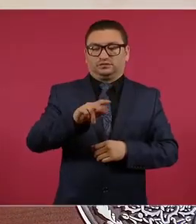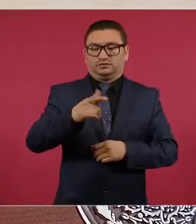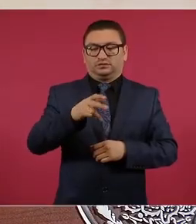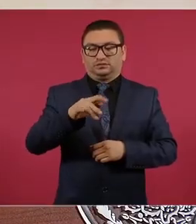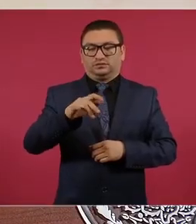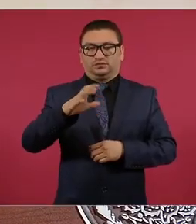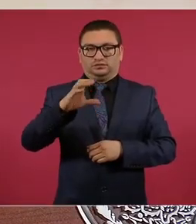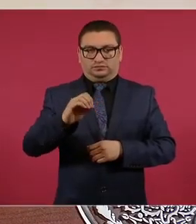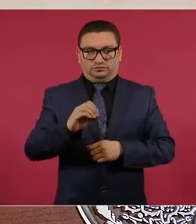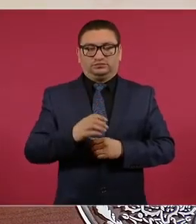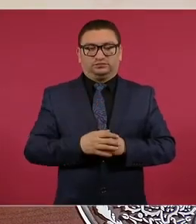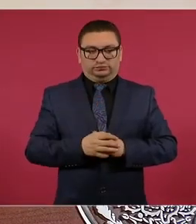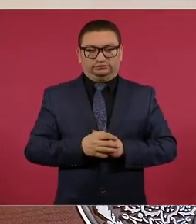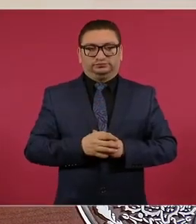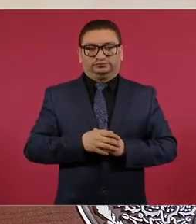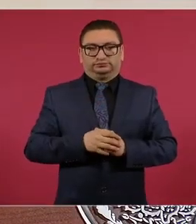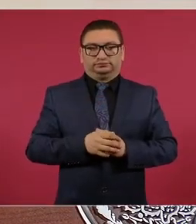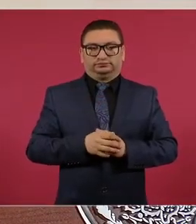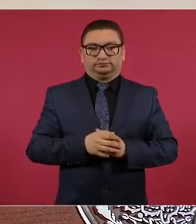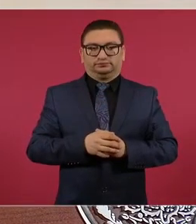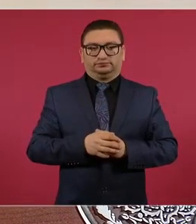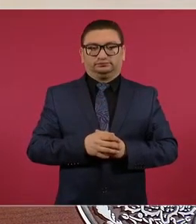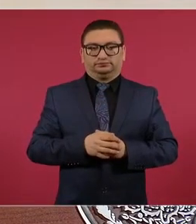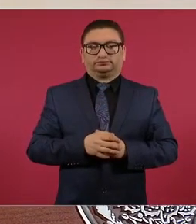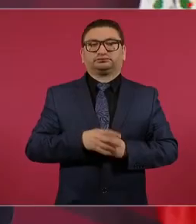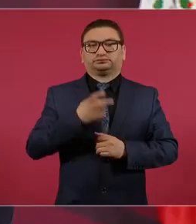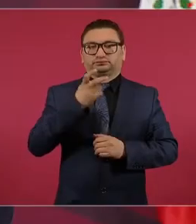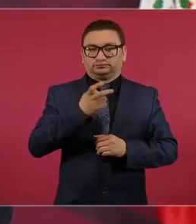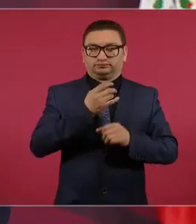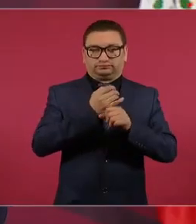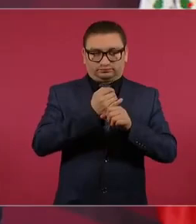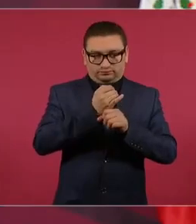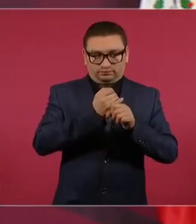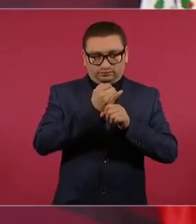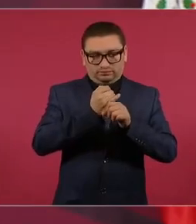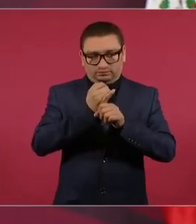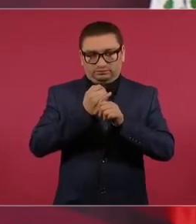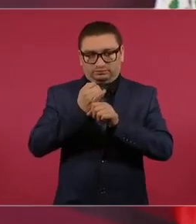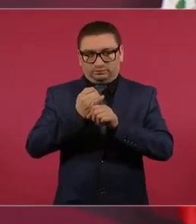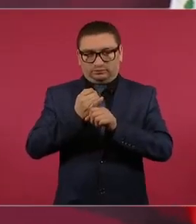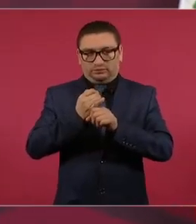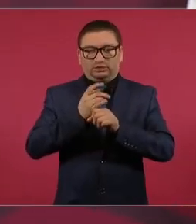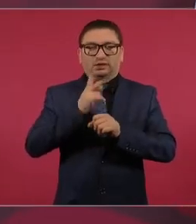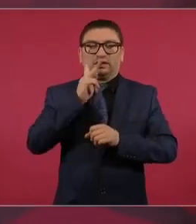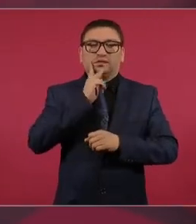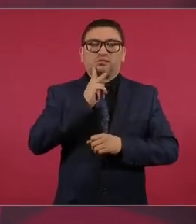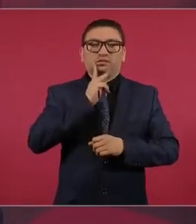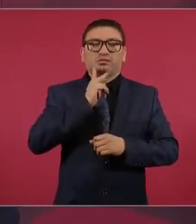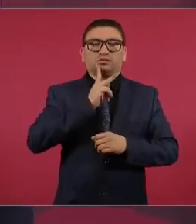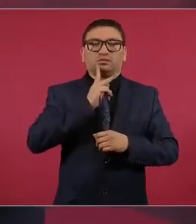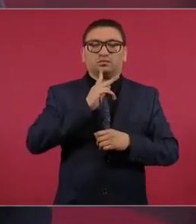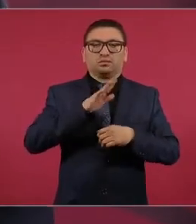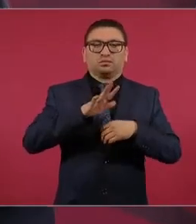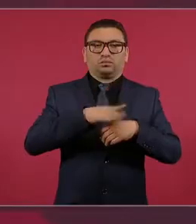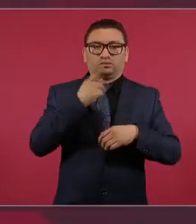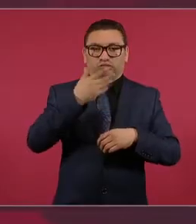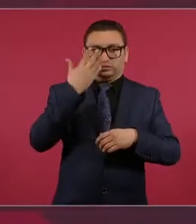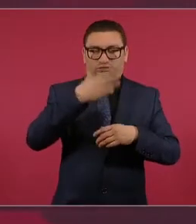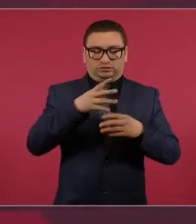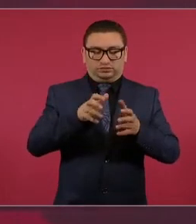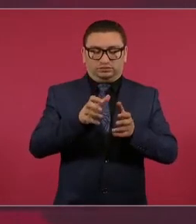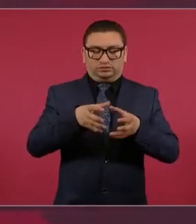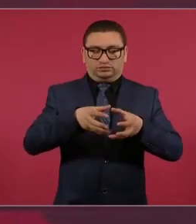transgénico y se está haciendo un investigación para la separación de